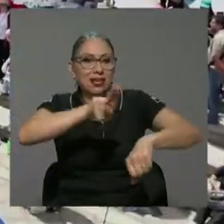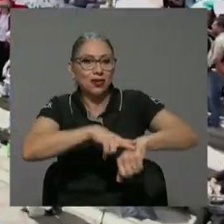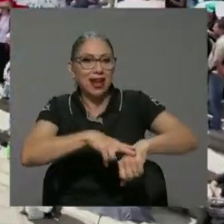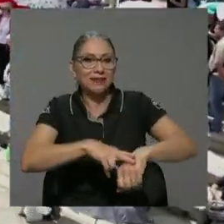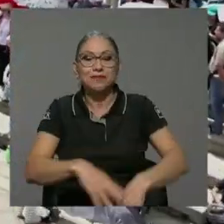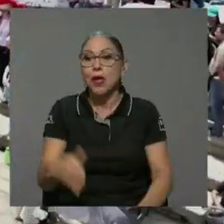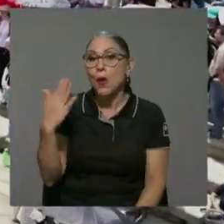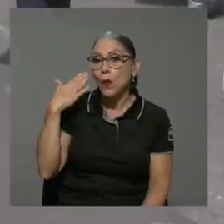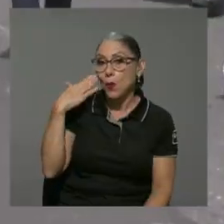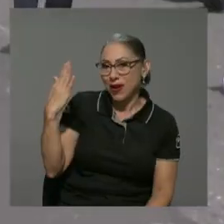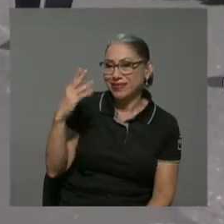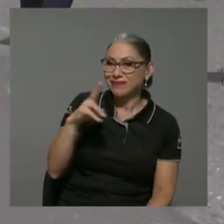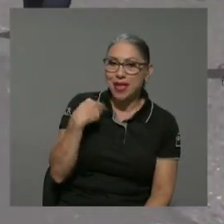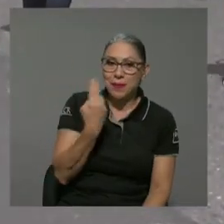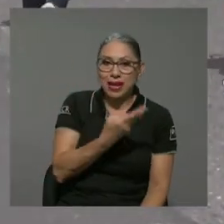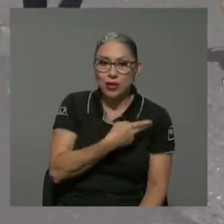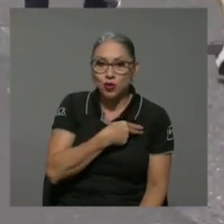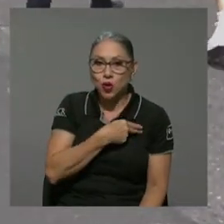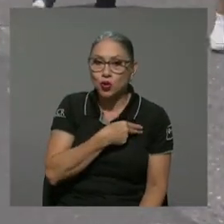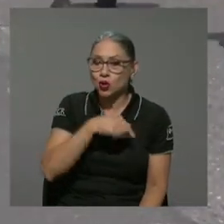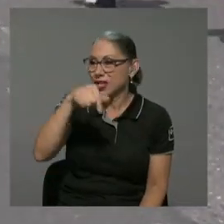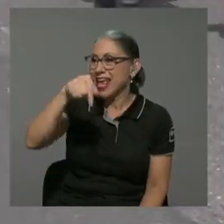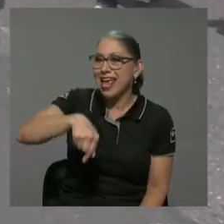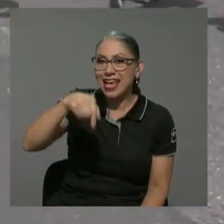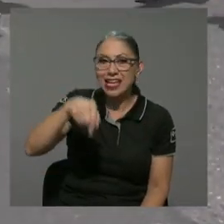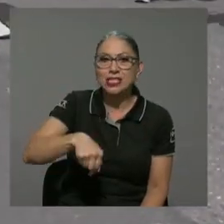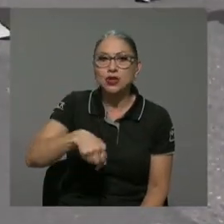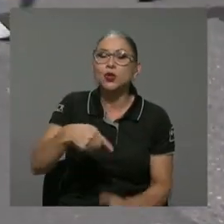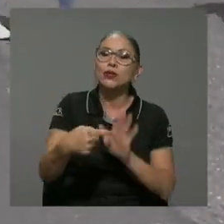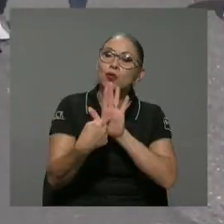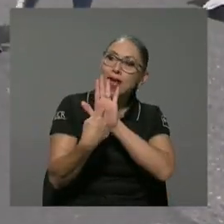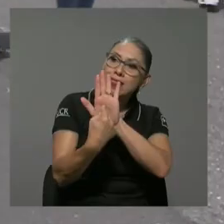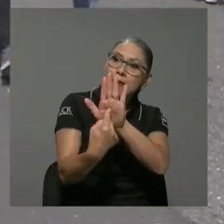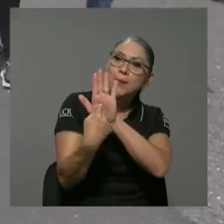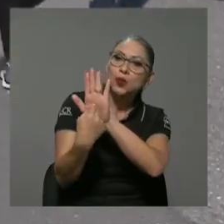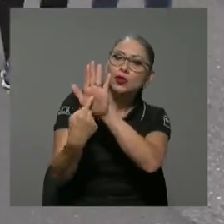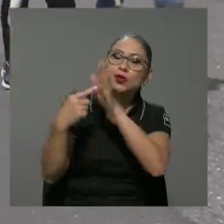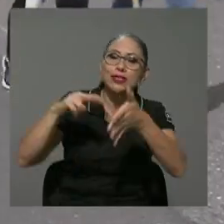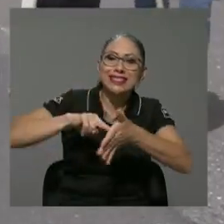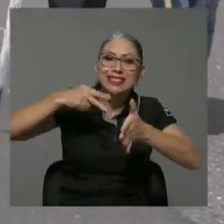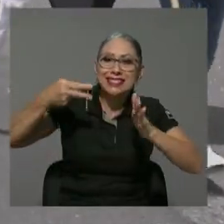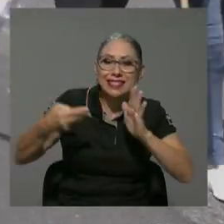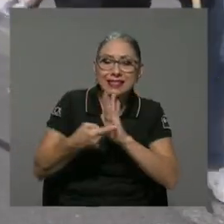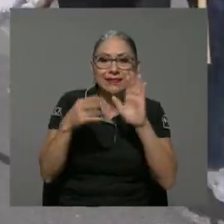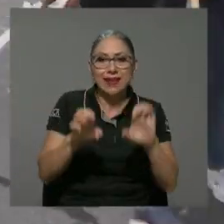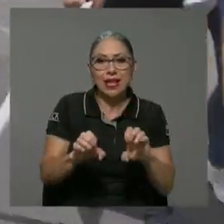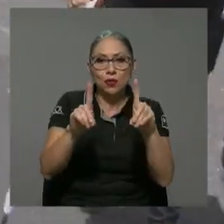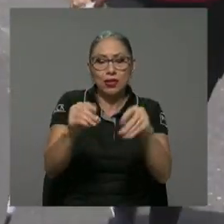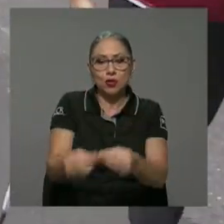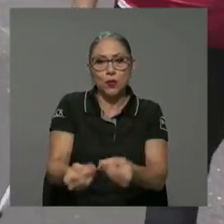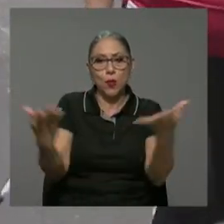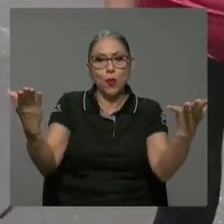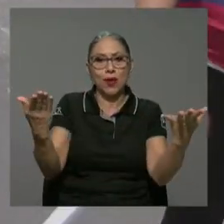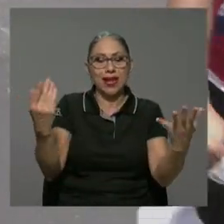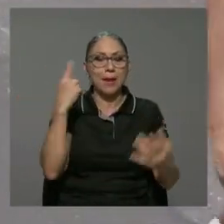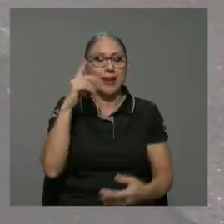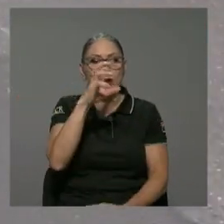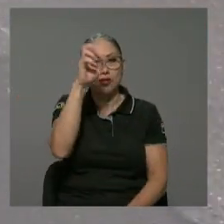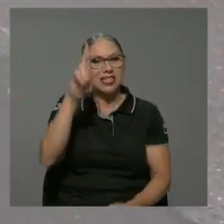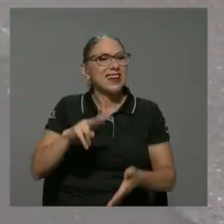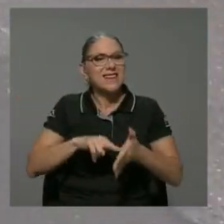Buenas, para nosotros realmente esto es una demostración de lo que significa la educación pública para Costa